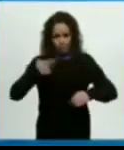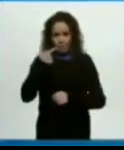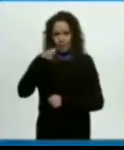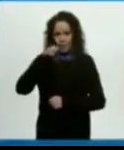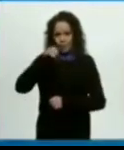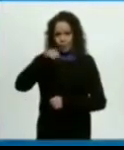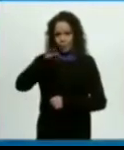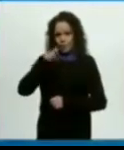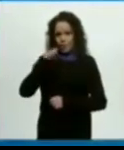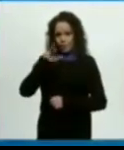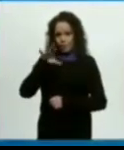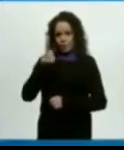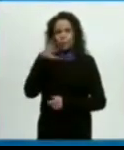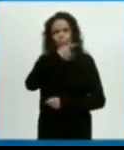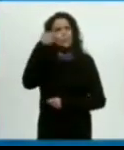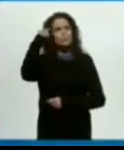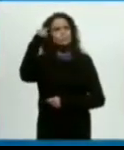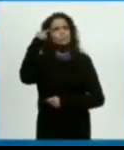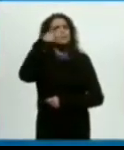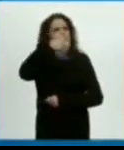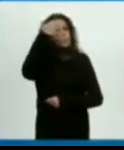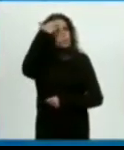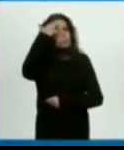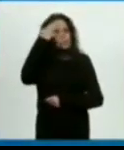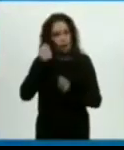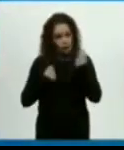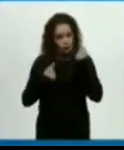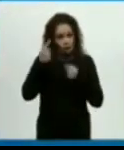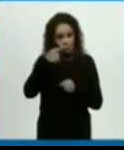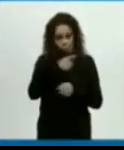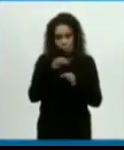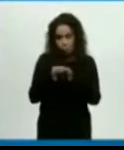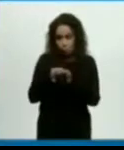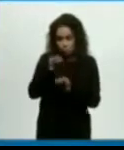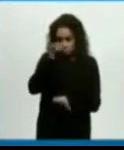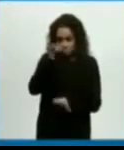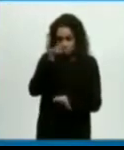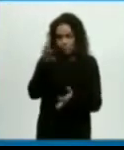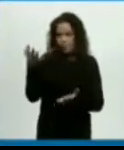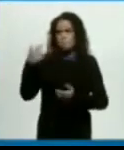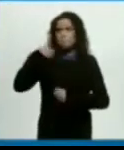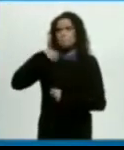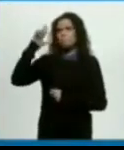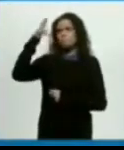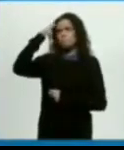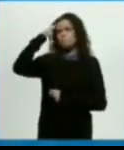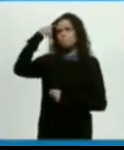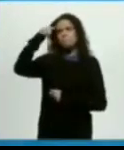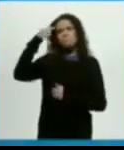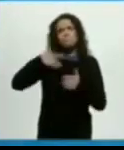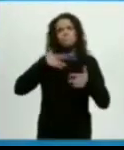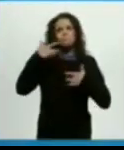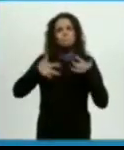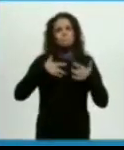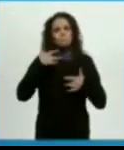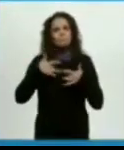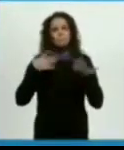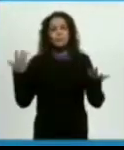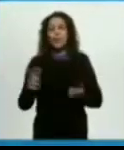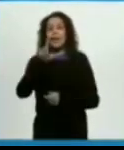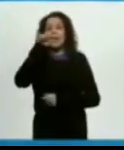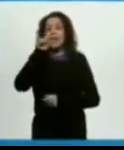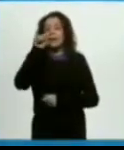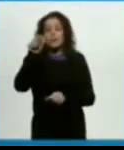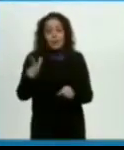¿conocen algún objeto con forma de cilindro? A mí se me ocurre pensar en una lata